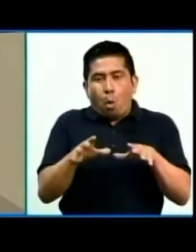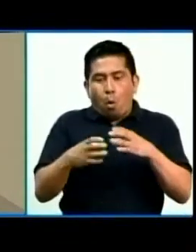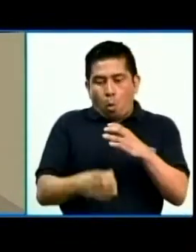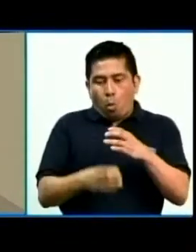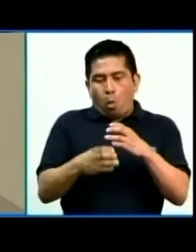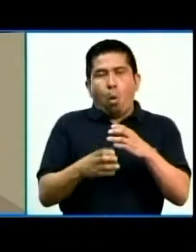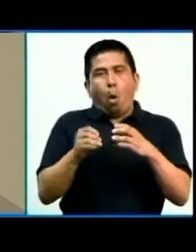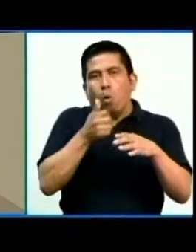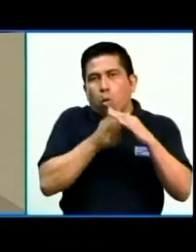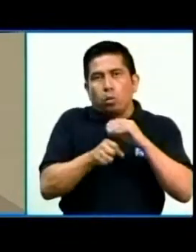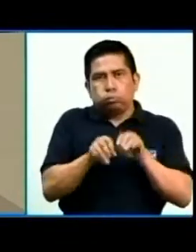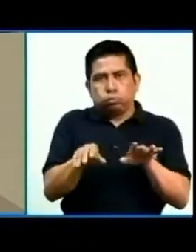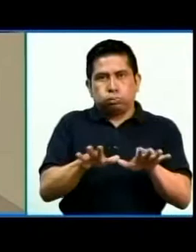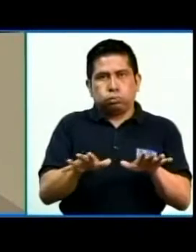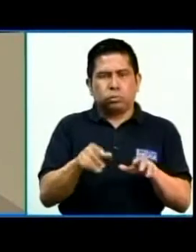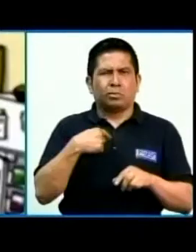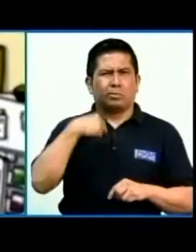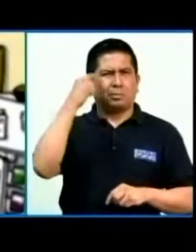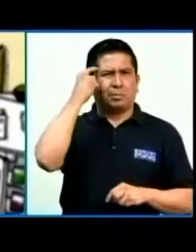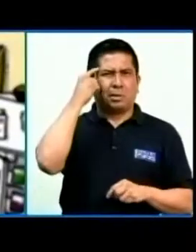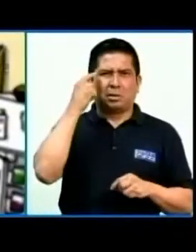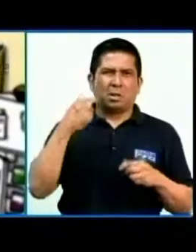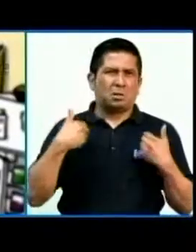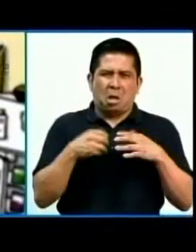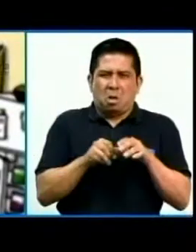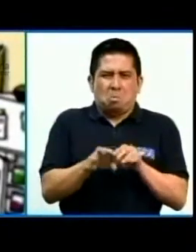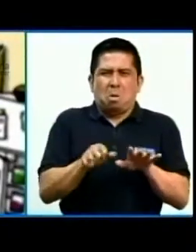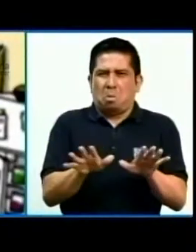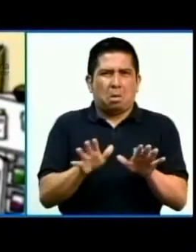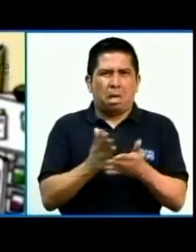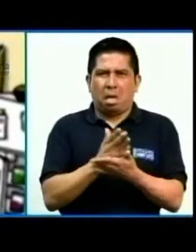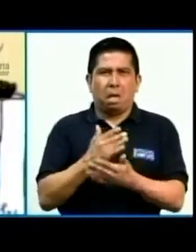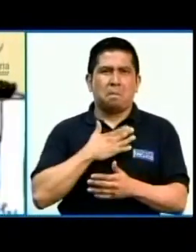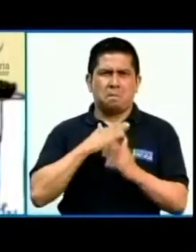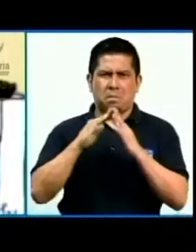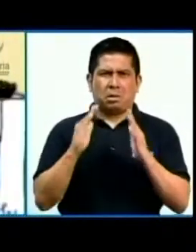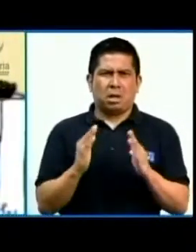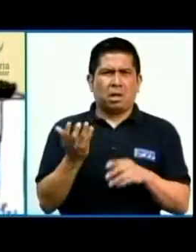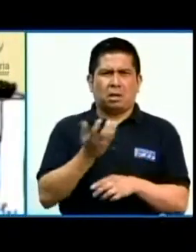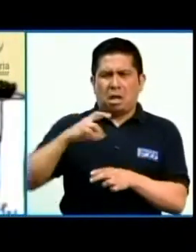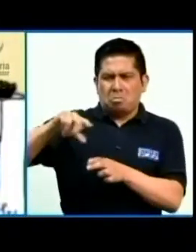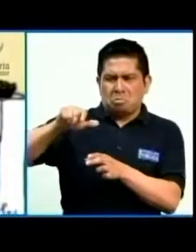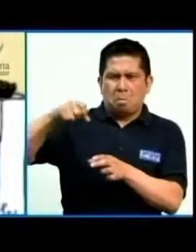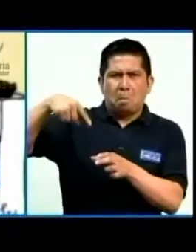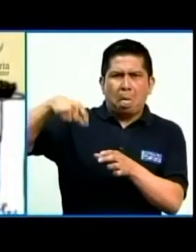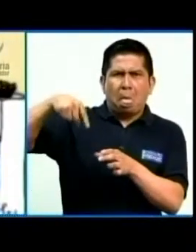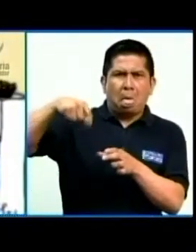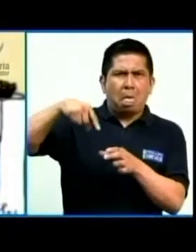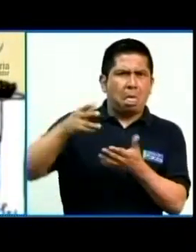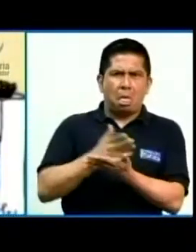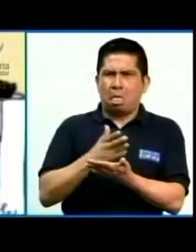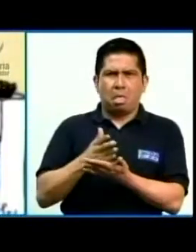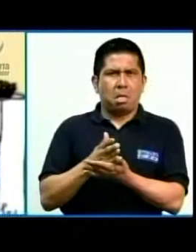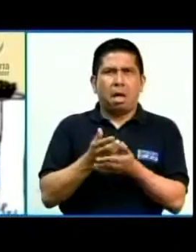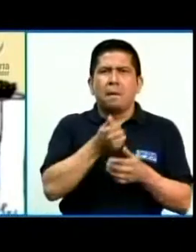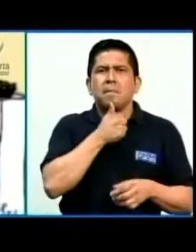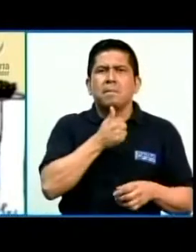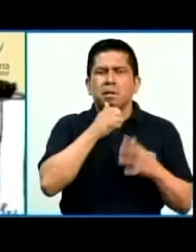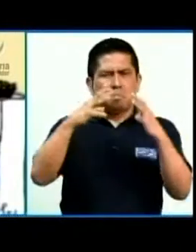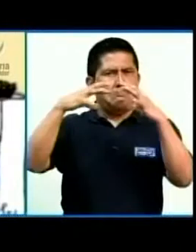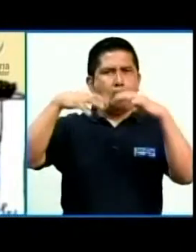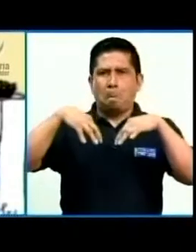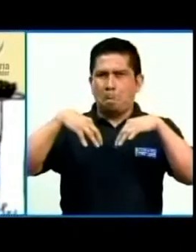en tu medidor o a la existencia de fugas. No creo que tenga fugas. En mi casa no hay ningún chorro que gotee. Y